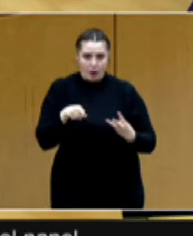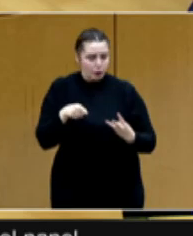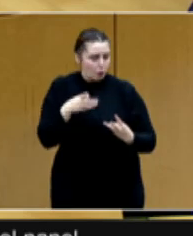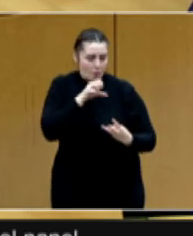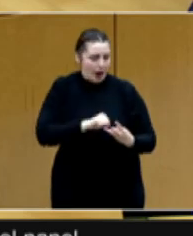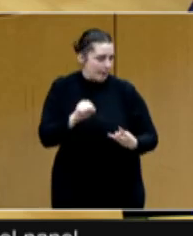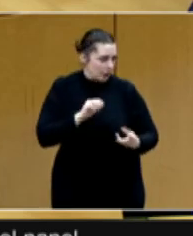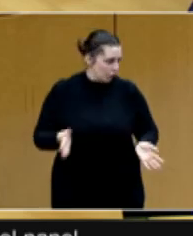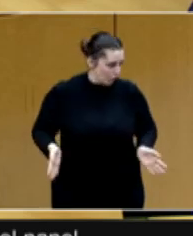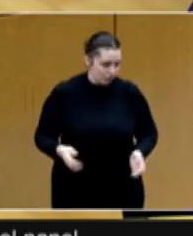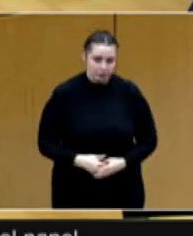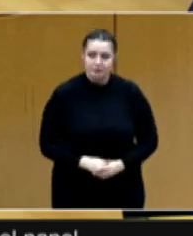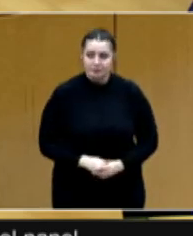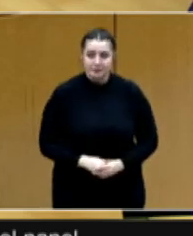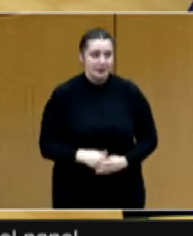magnífico